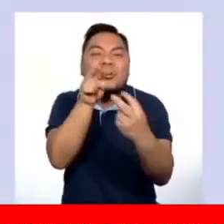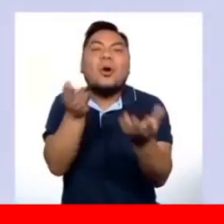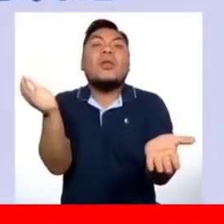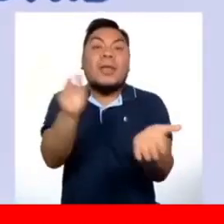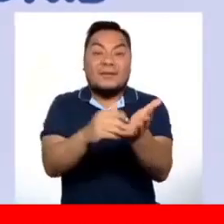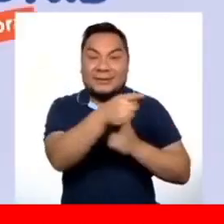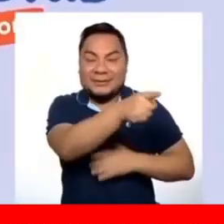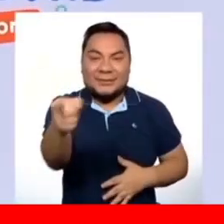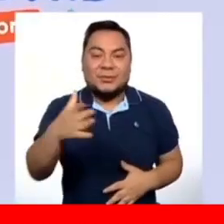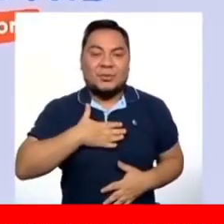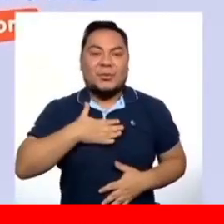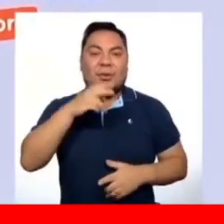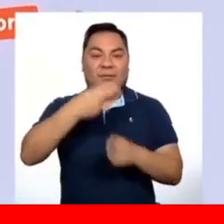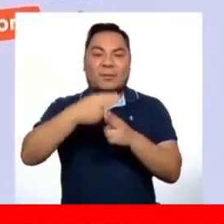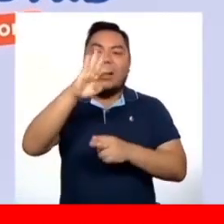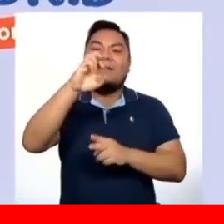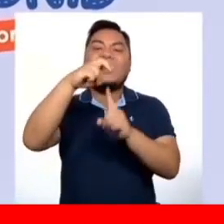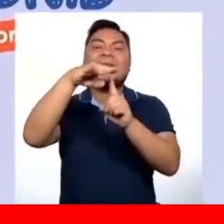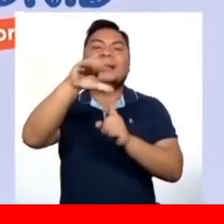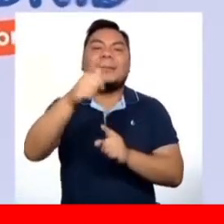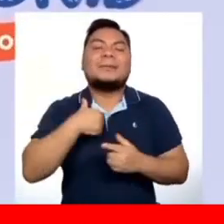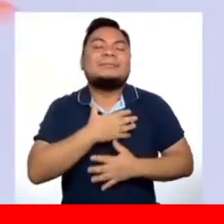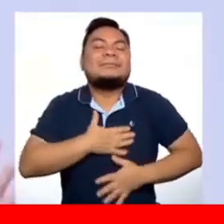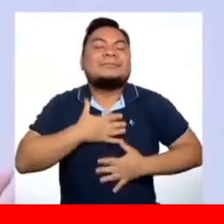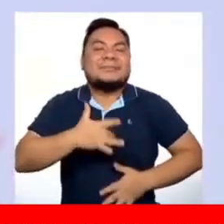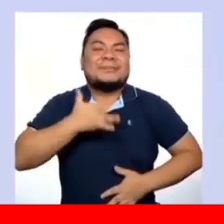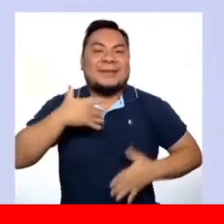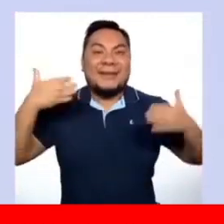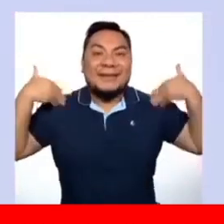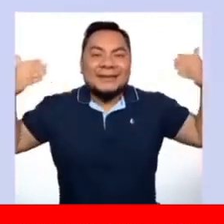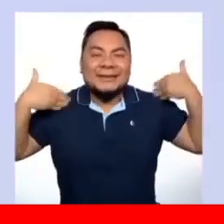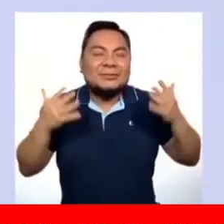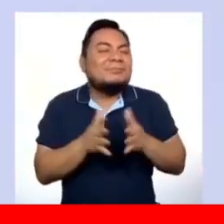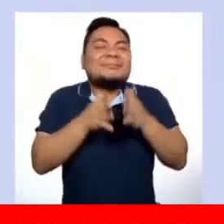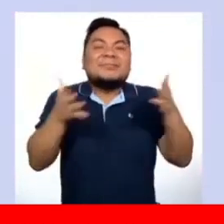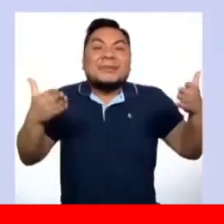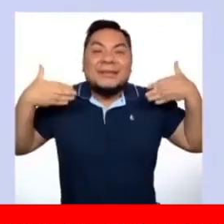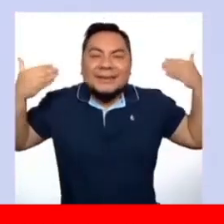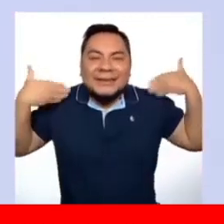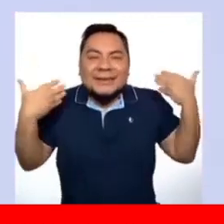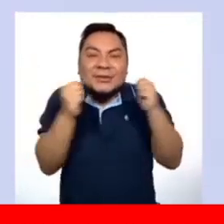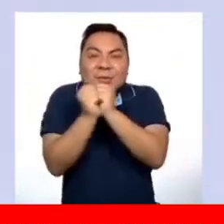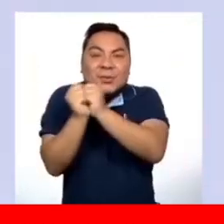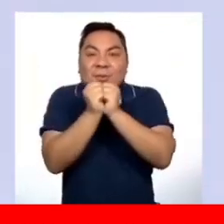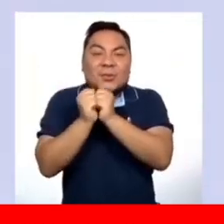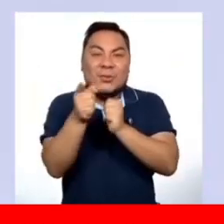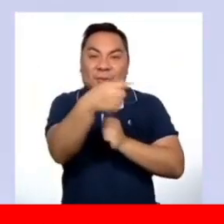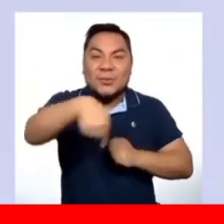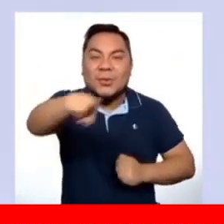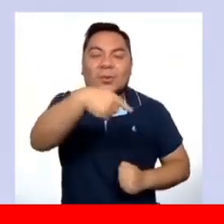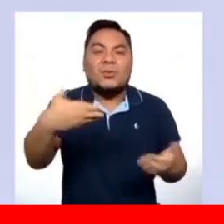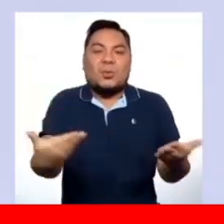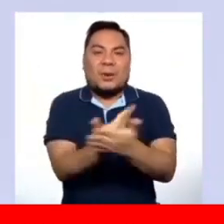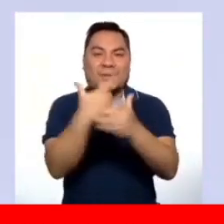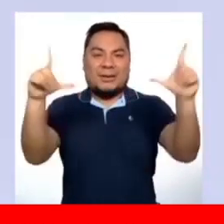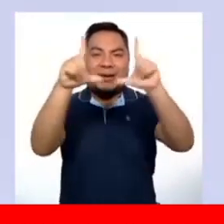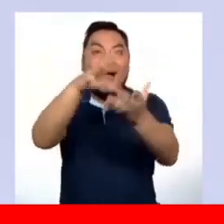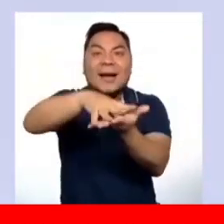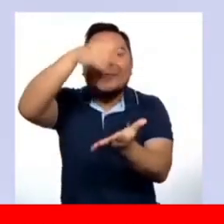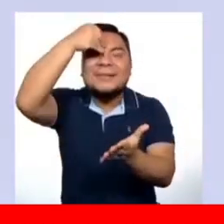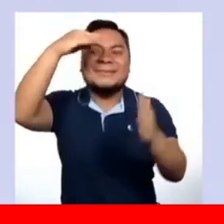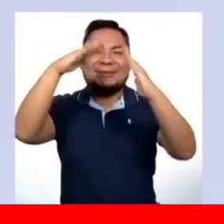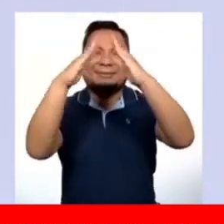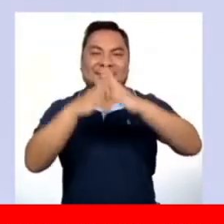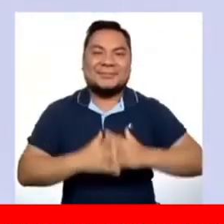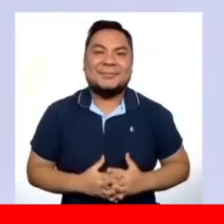Nuevamente, yo soy Fátima Saldonit y me siento más que contenta, contentísima de acompañarlos en un nuevo programa de Aprendo